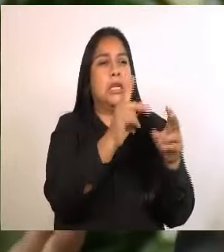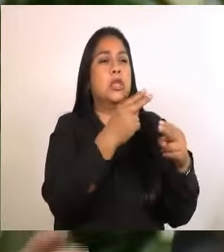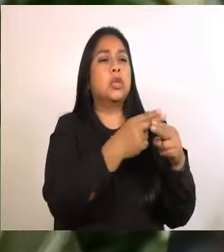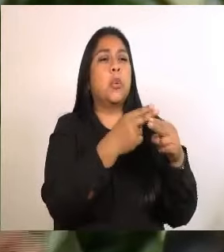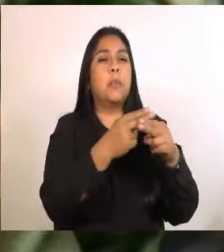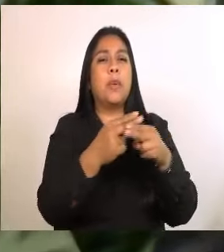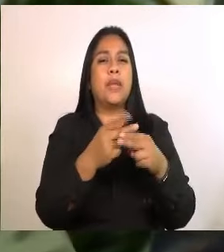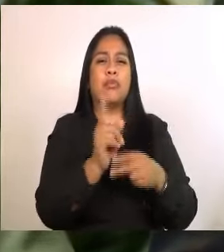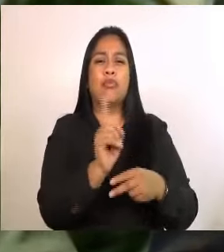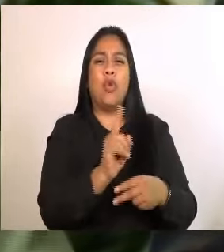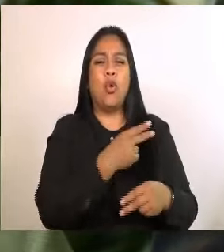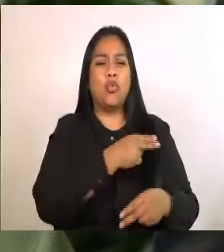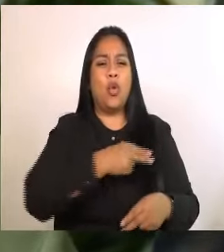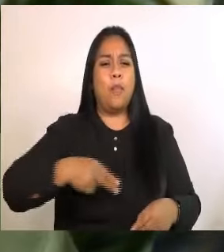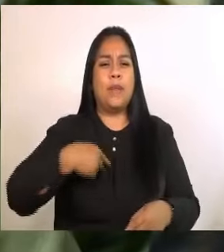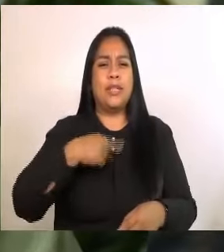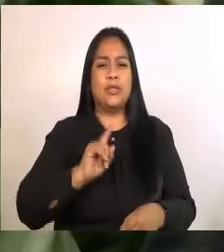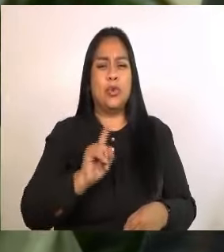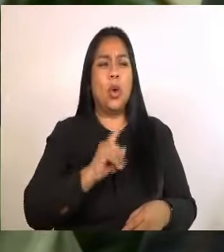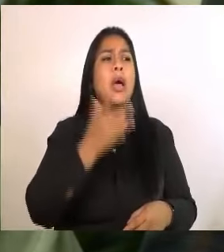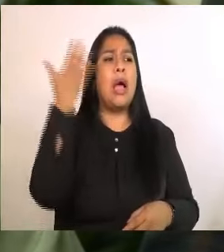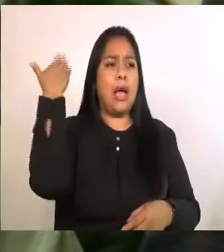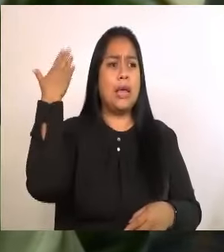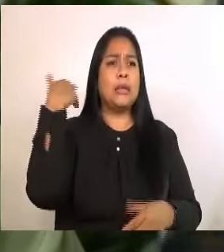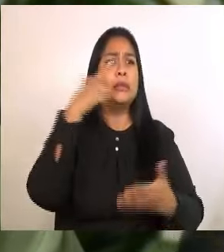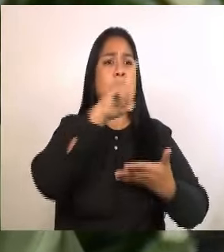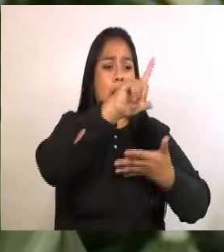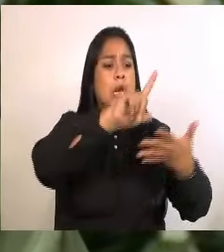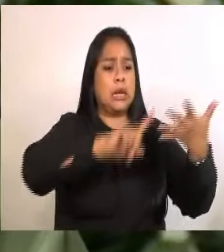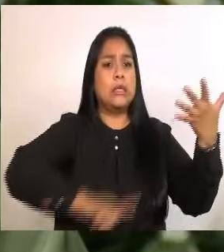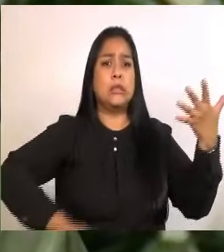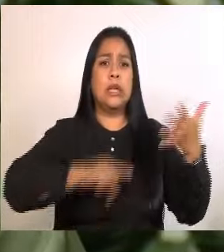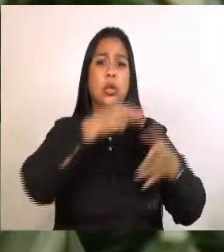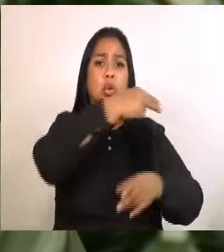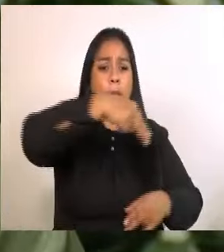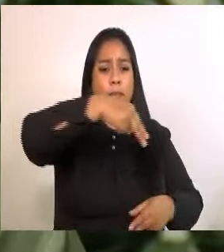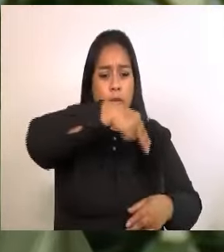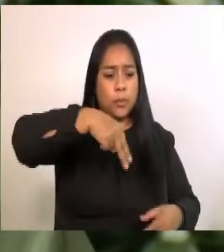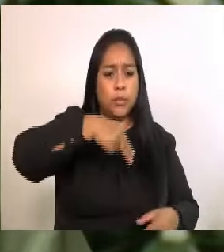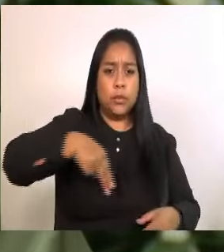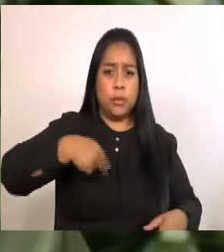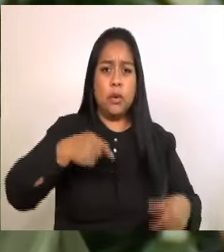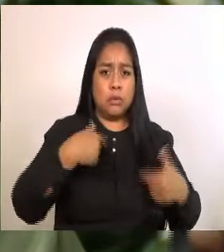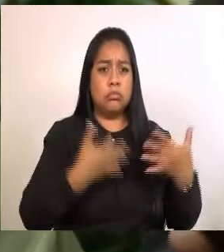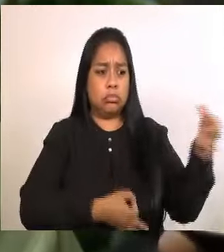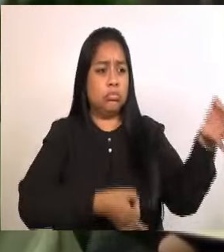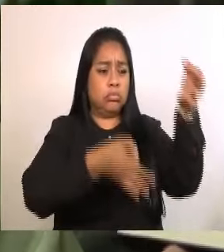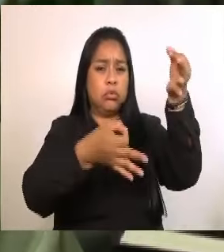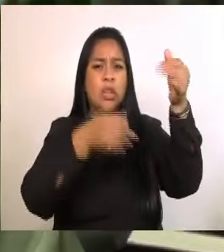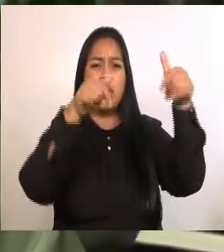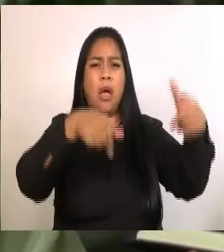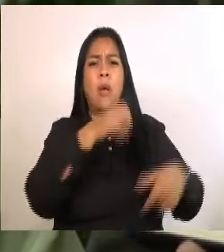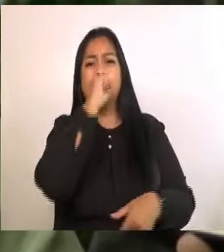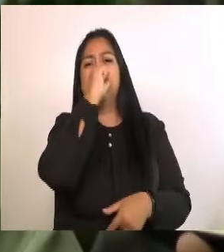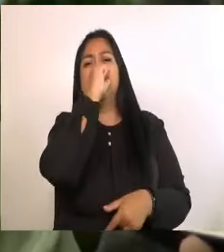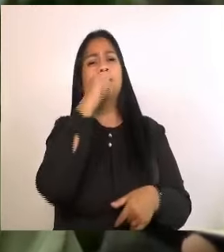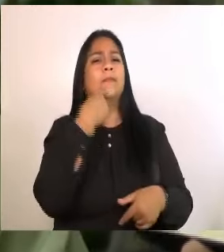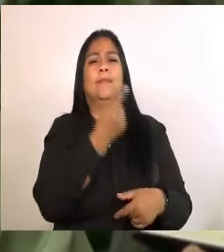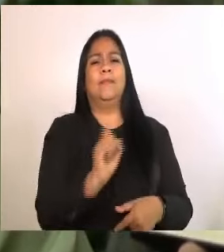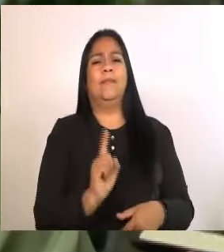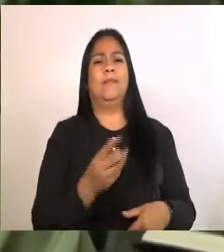En pasadas ocasiones se liberaron las listas completas con los nombres de las personas liberadas y ahora hay bastante hermetismo durante este